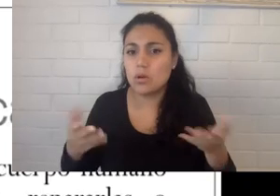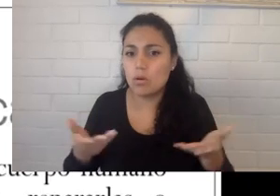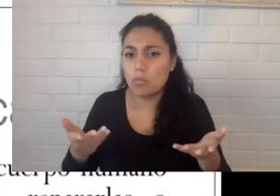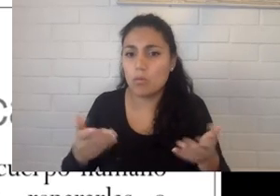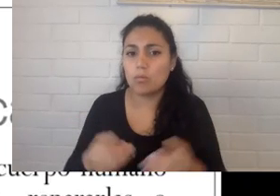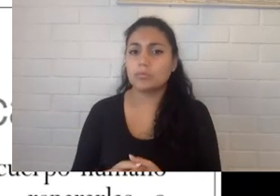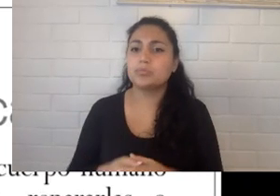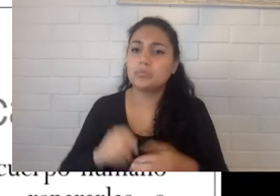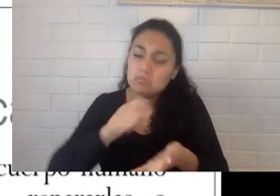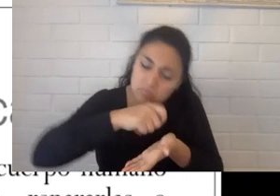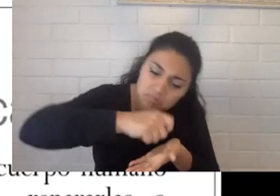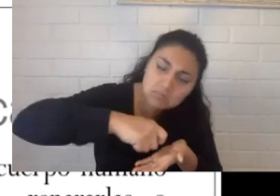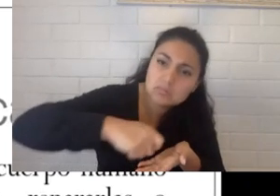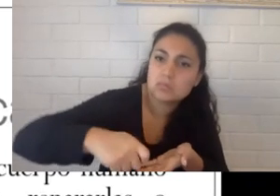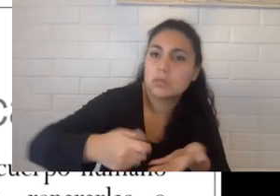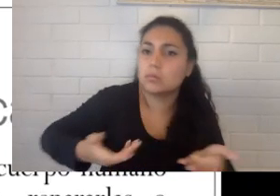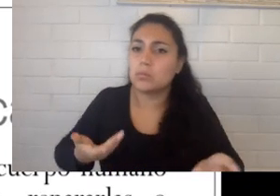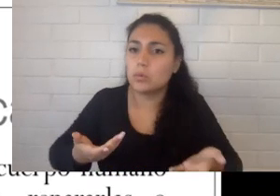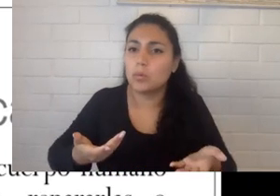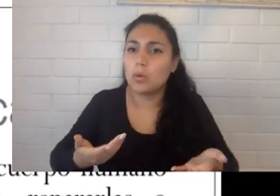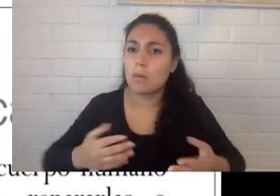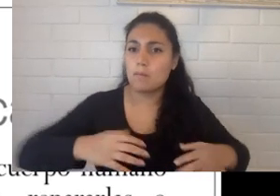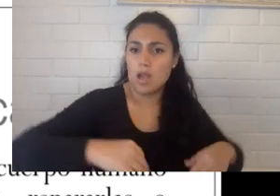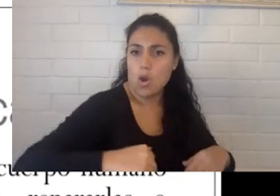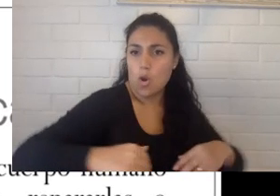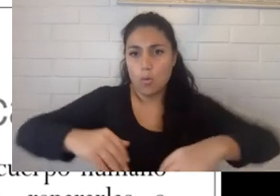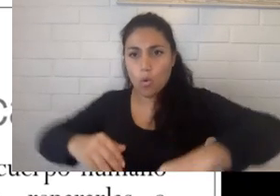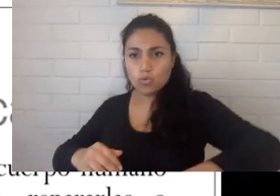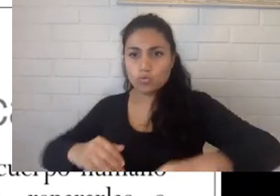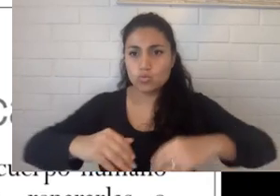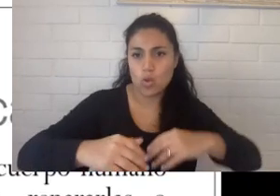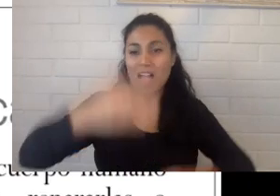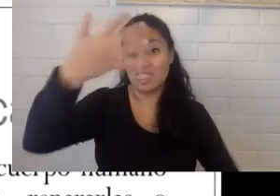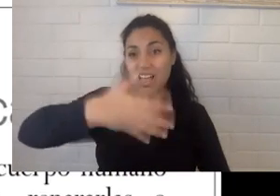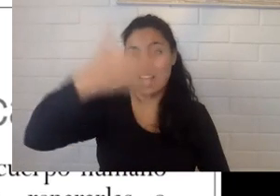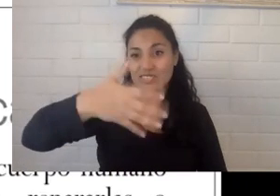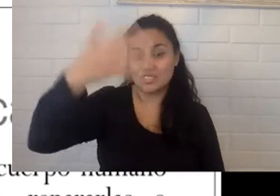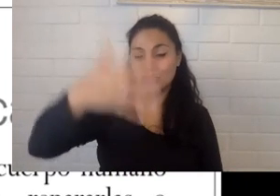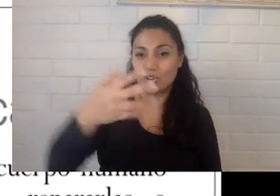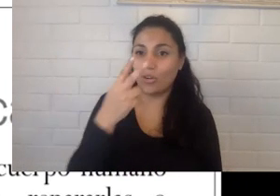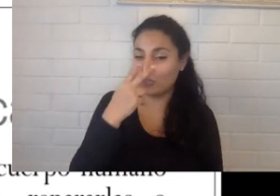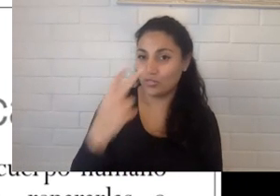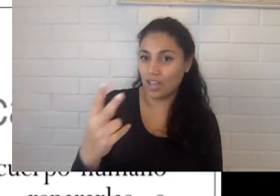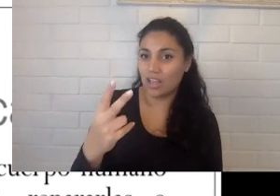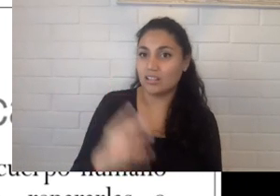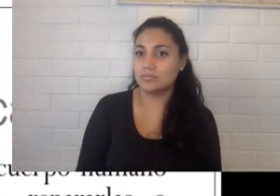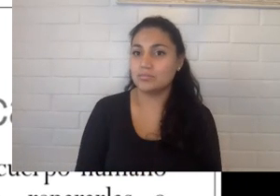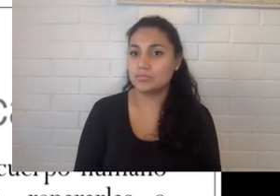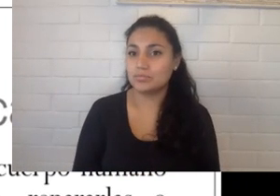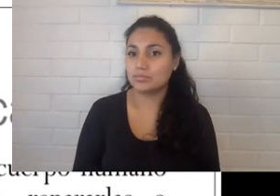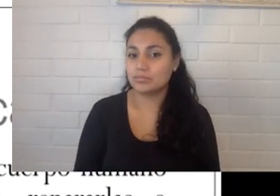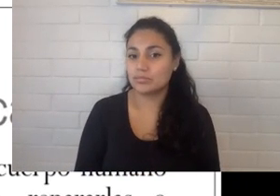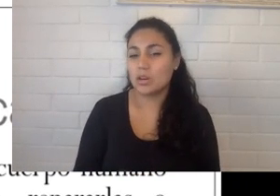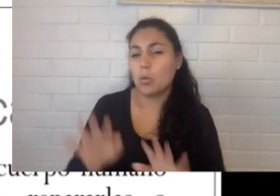sedente mientras se escribe, ¿ya? O cuál es la mejor postura para que esté la televisión y no pueda generar una compresión del